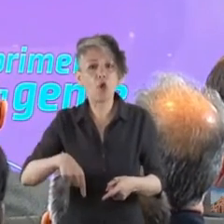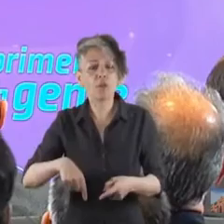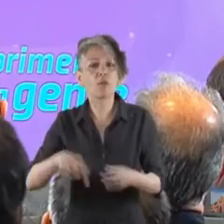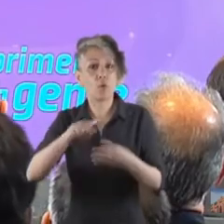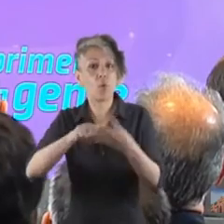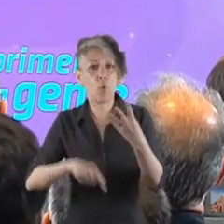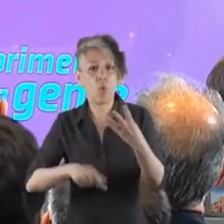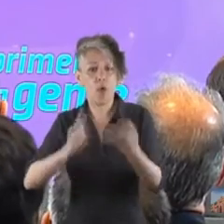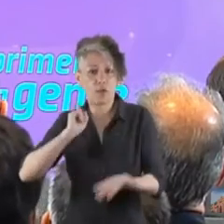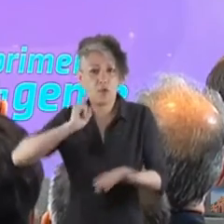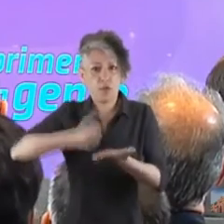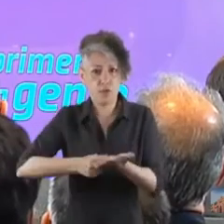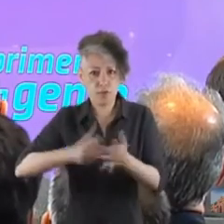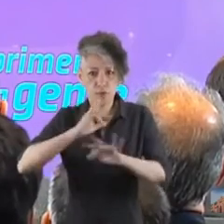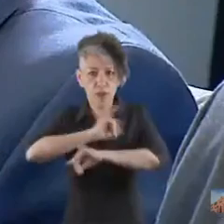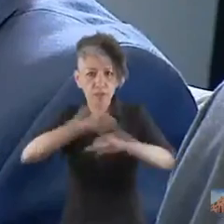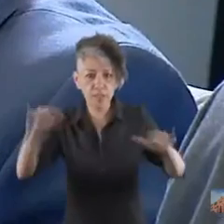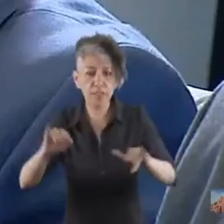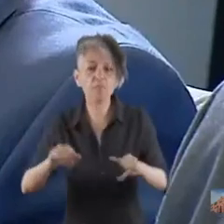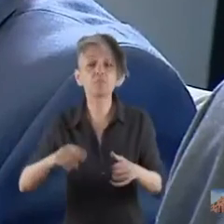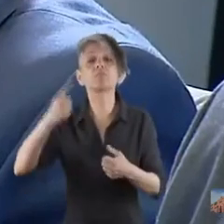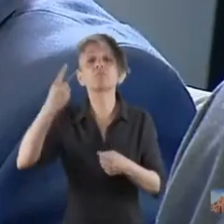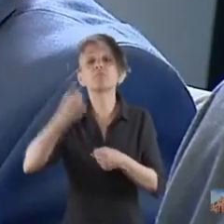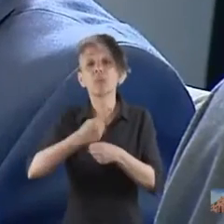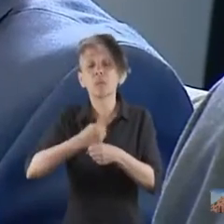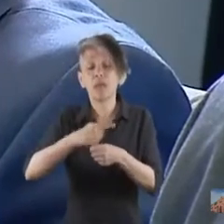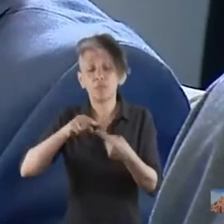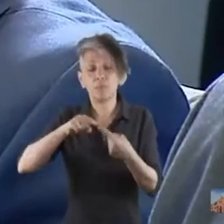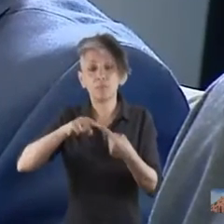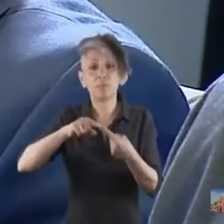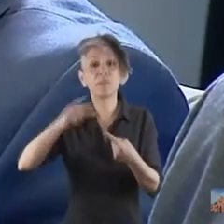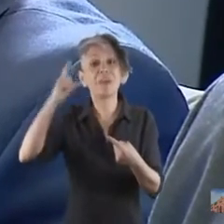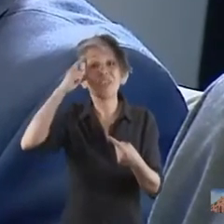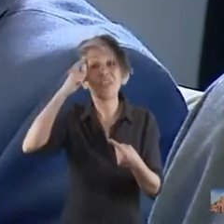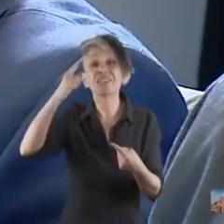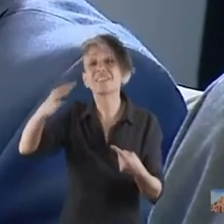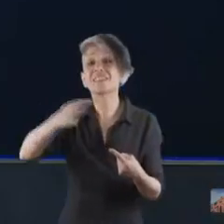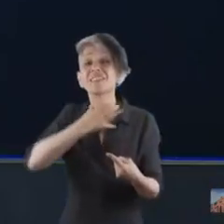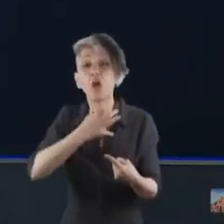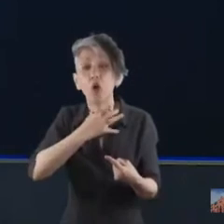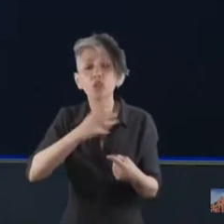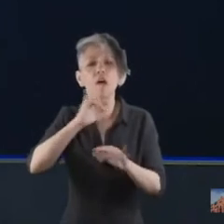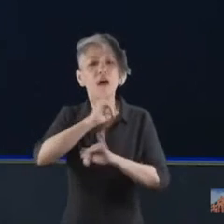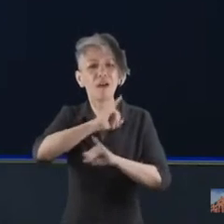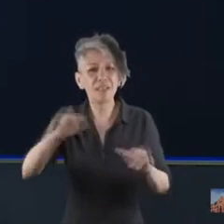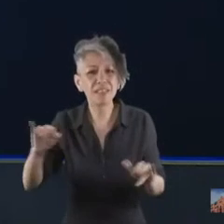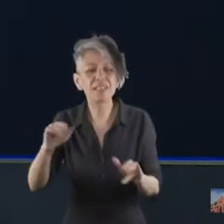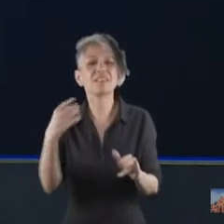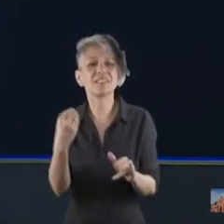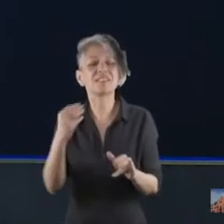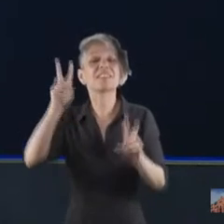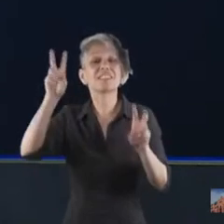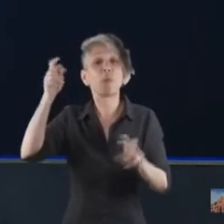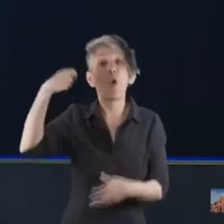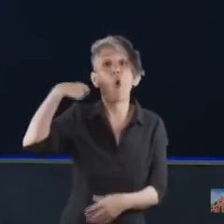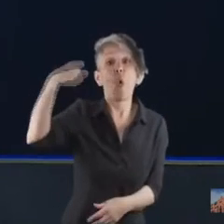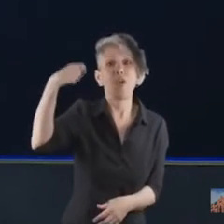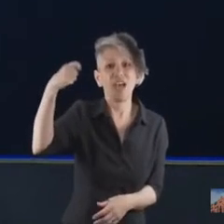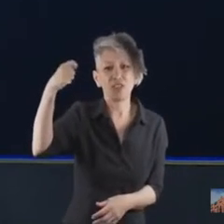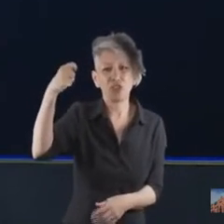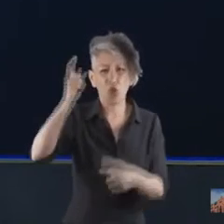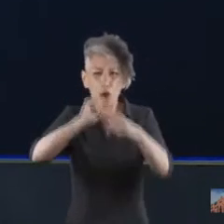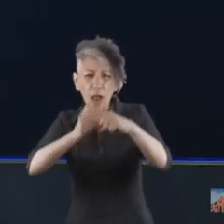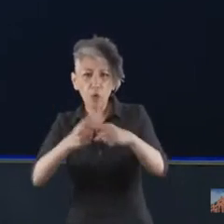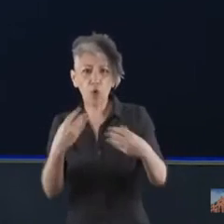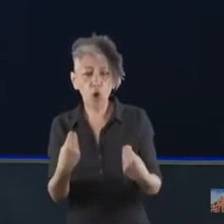medidas la primera es que el día 10 de agosto vamos a anunciar el índice de movilidad jubilatoria pero con un refuerzo